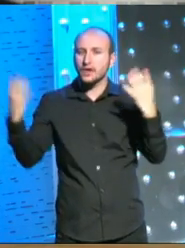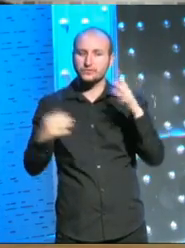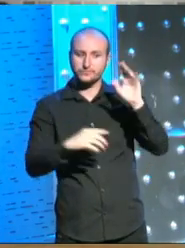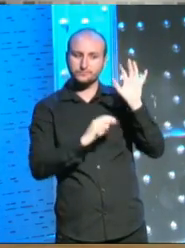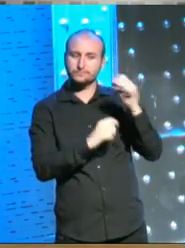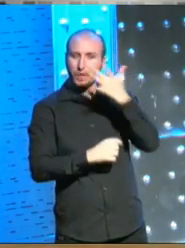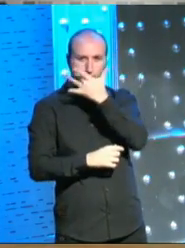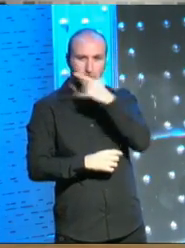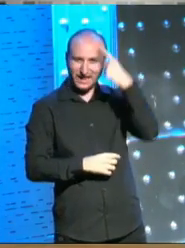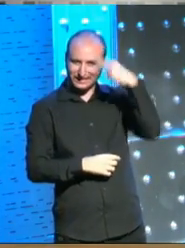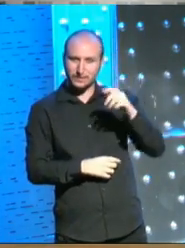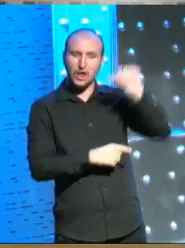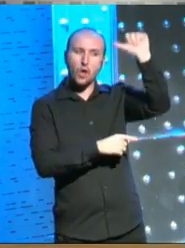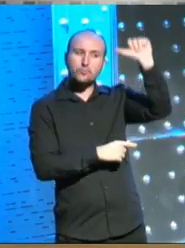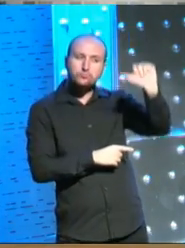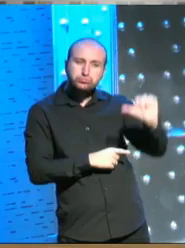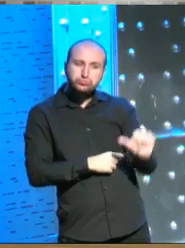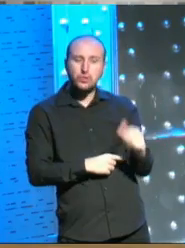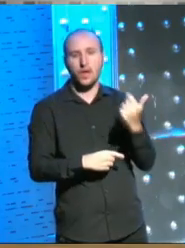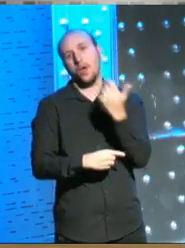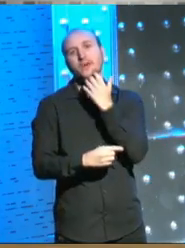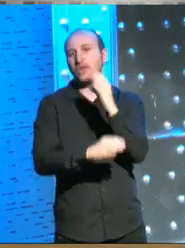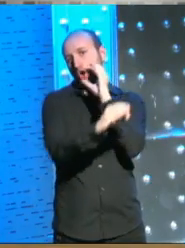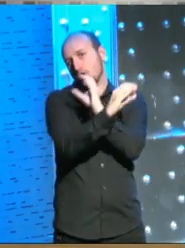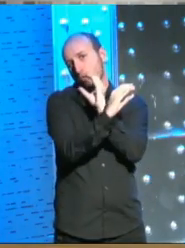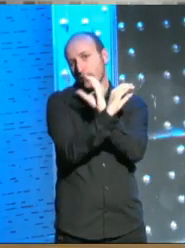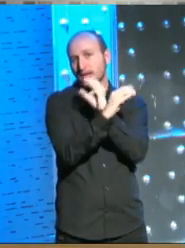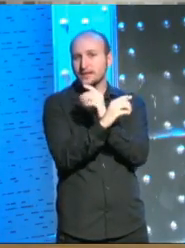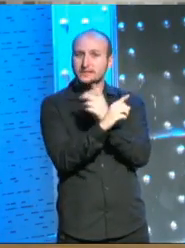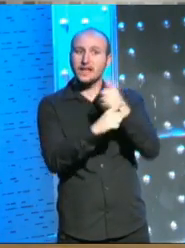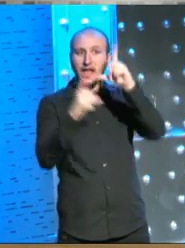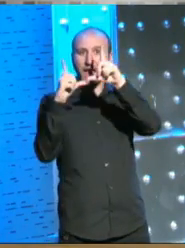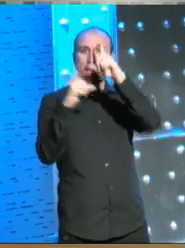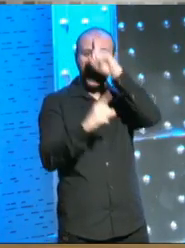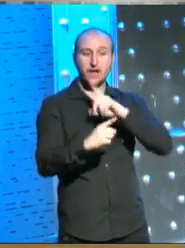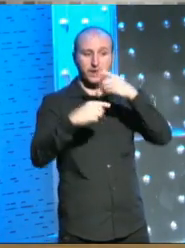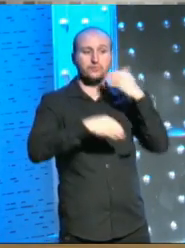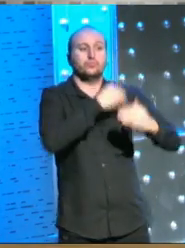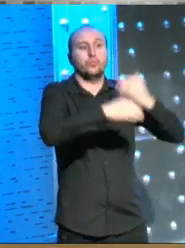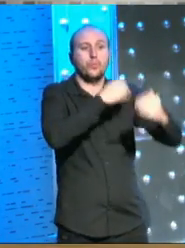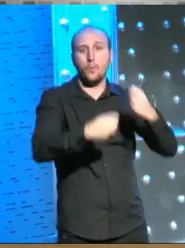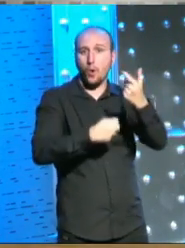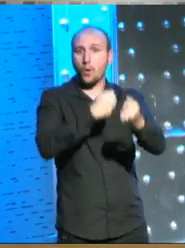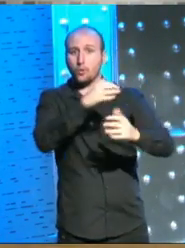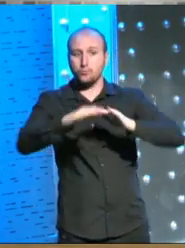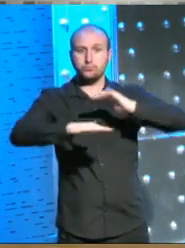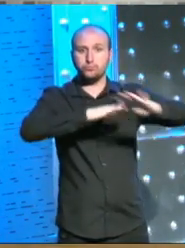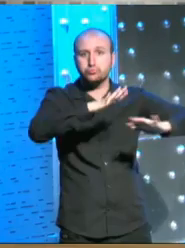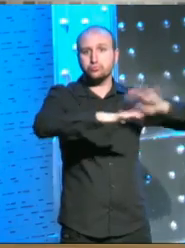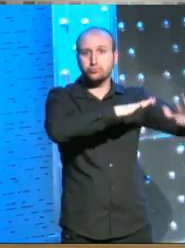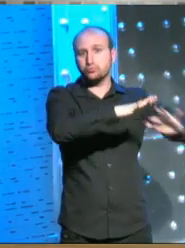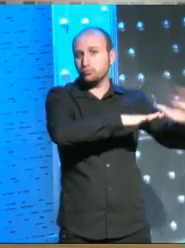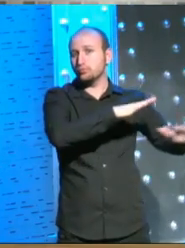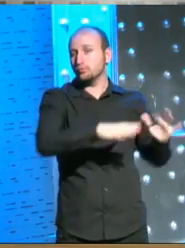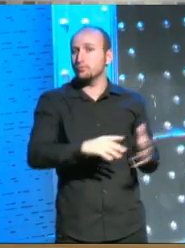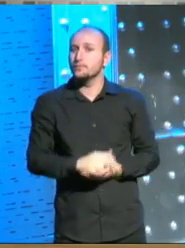vidrio que a modo de cómic, a modo de TVO, tenía imágenes consecutivas que se iban desplazando, comentadas. Por tanto, el